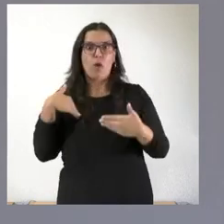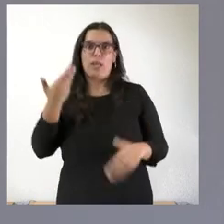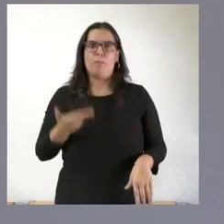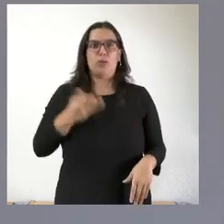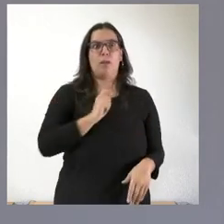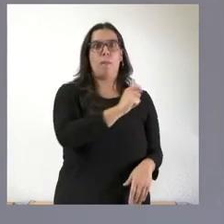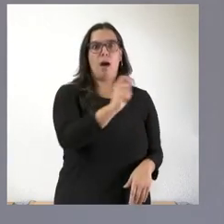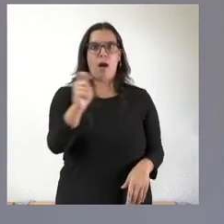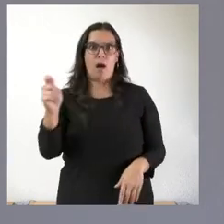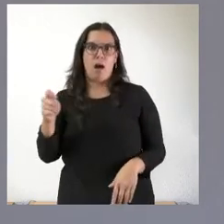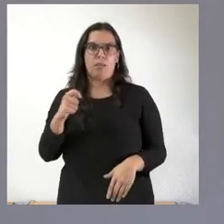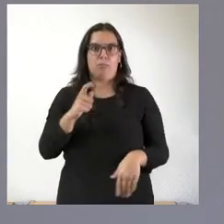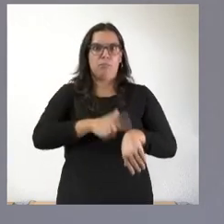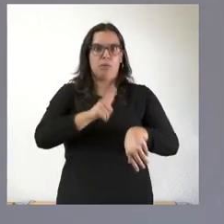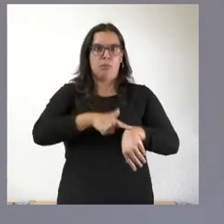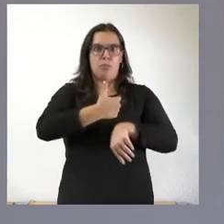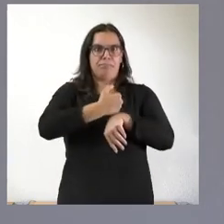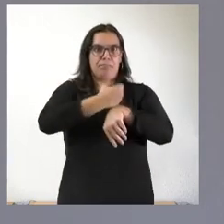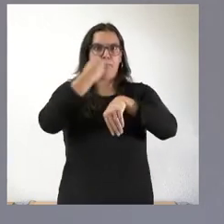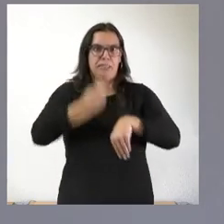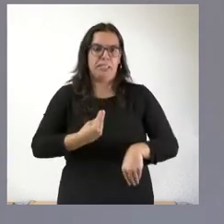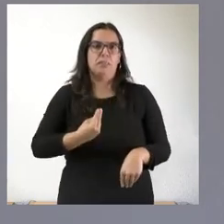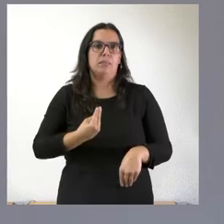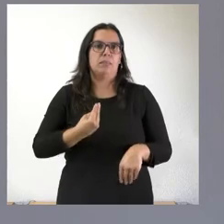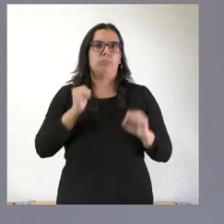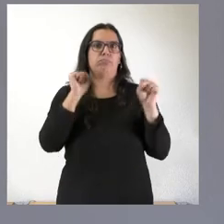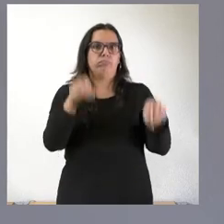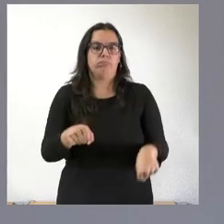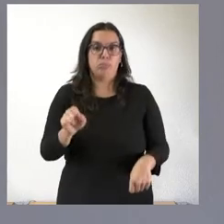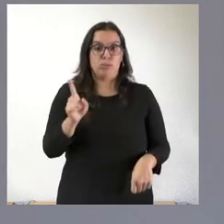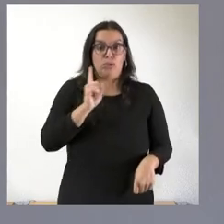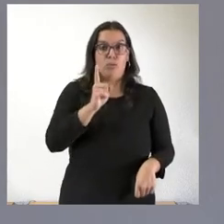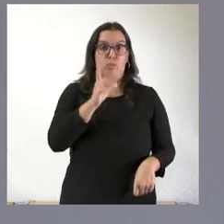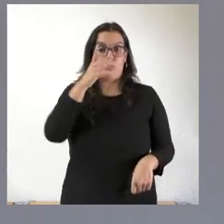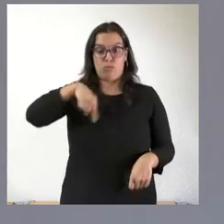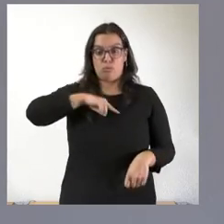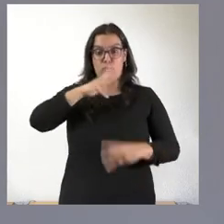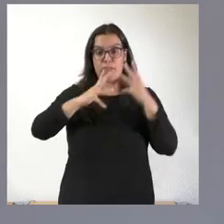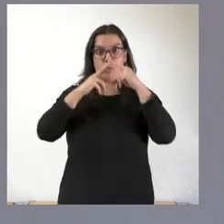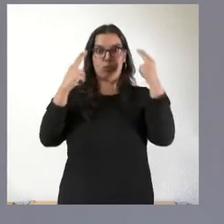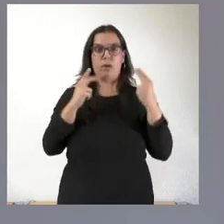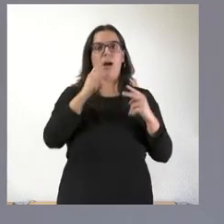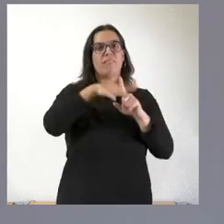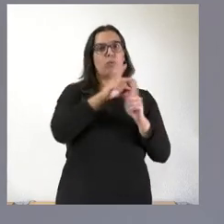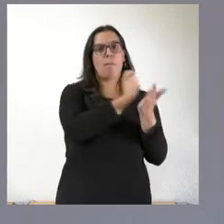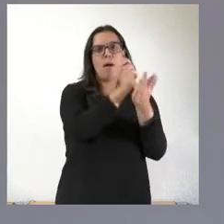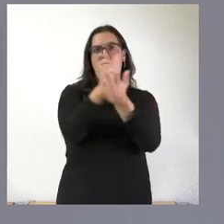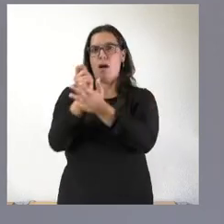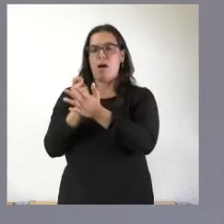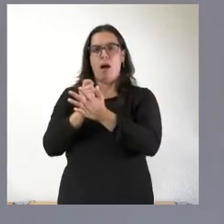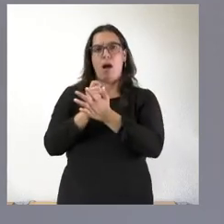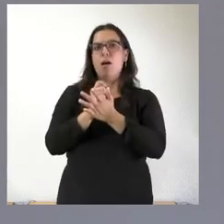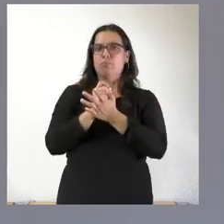seguir pagando a tiempo, seguir haciendo posible que los proveedores de las administraciones públicas cobren sus facturas desde que las emiten en un